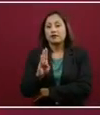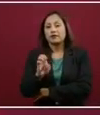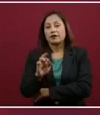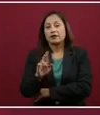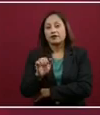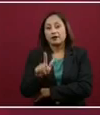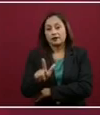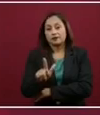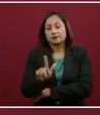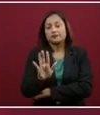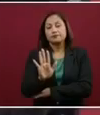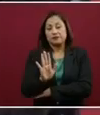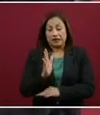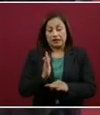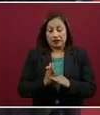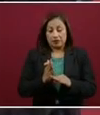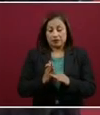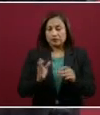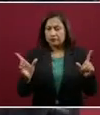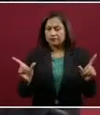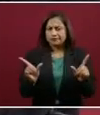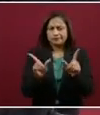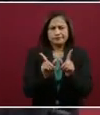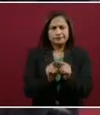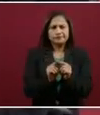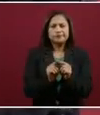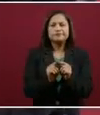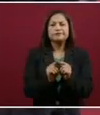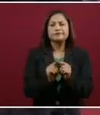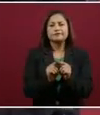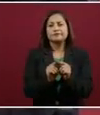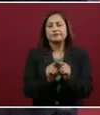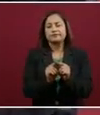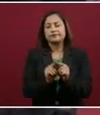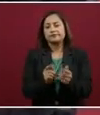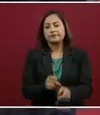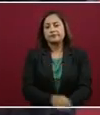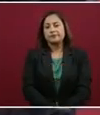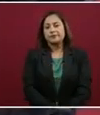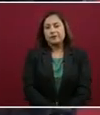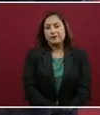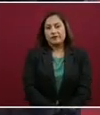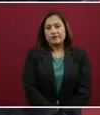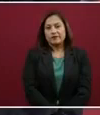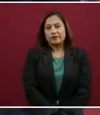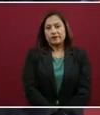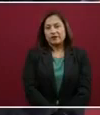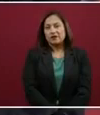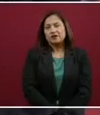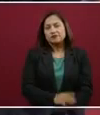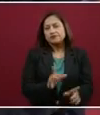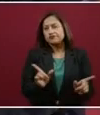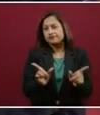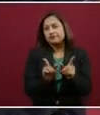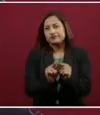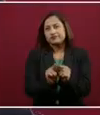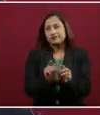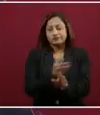sintetizarlo, resumirlo, decirlo en una palabra,